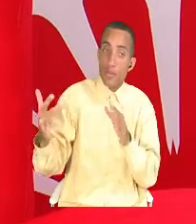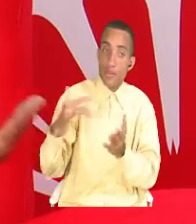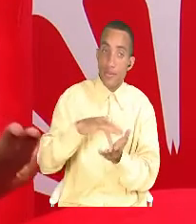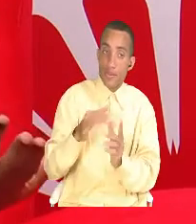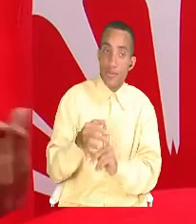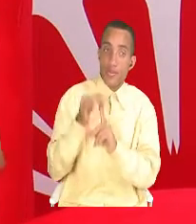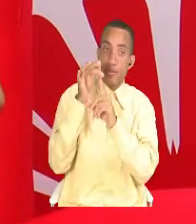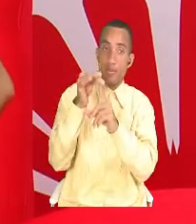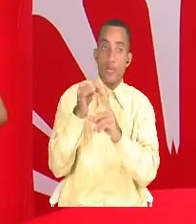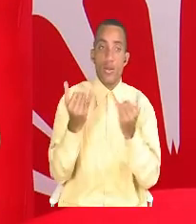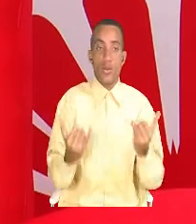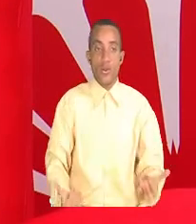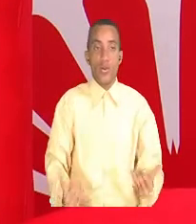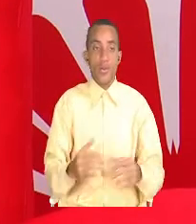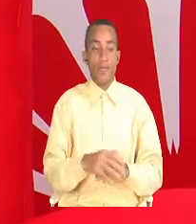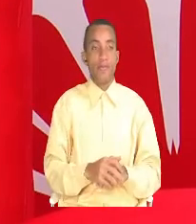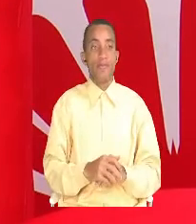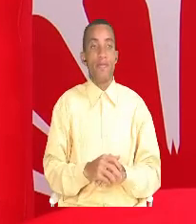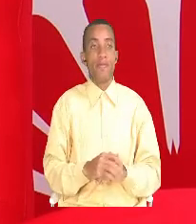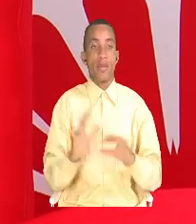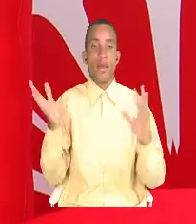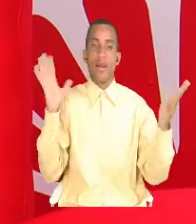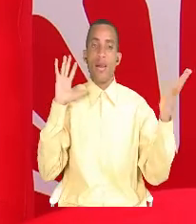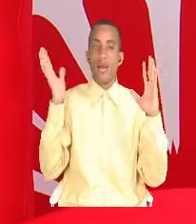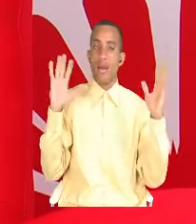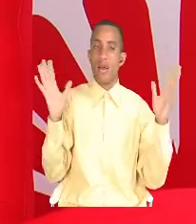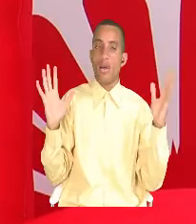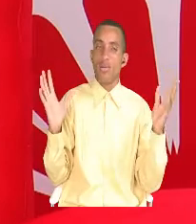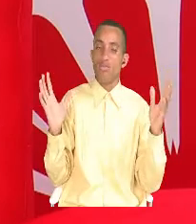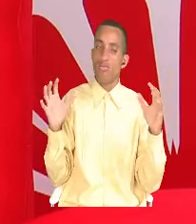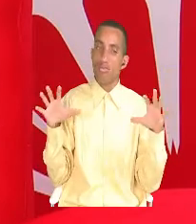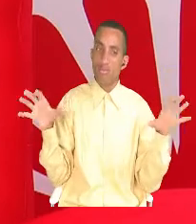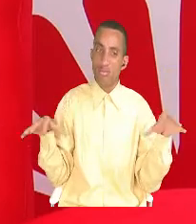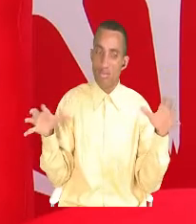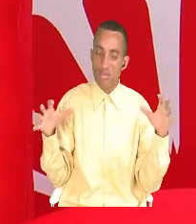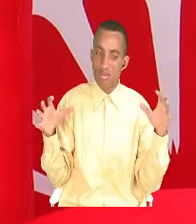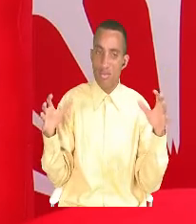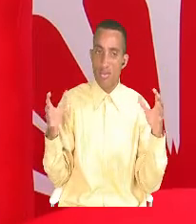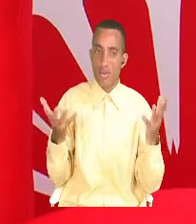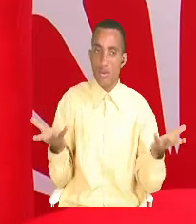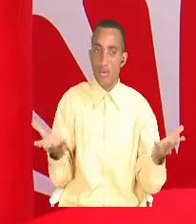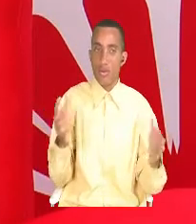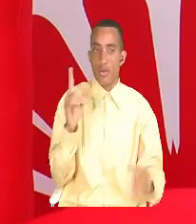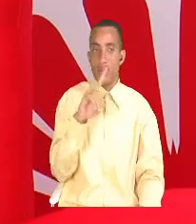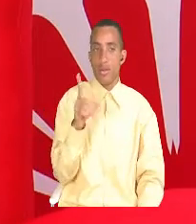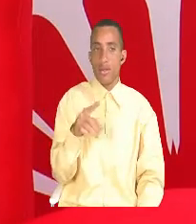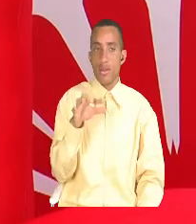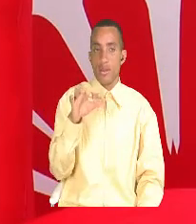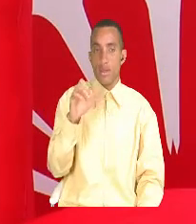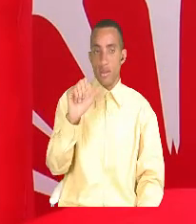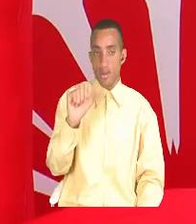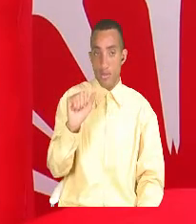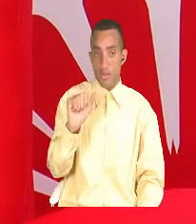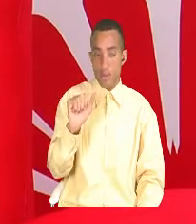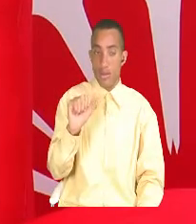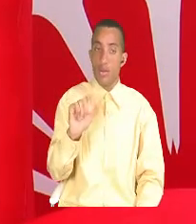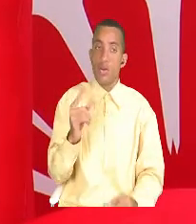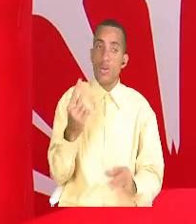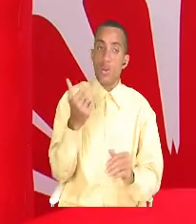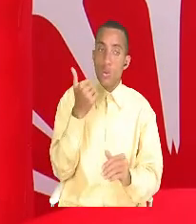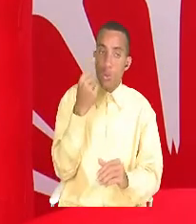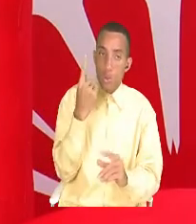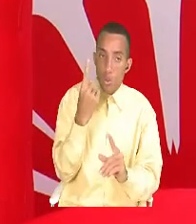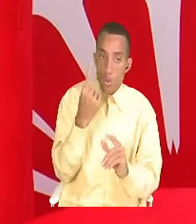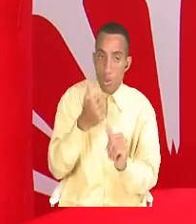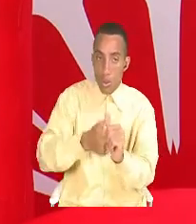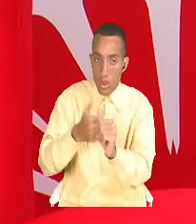hoy. Pero bueno, vamos a hablar de todos estos rituales que nos ofrecen en este spa pero vamos a explicarles uno por uno para que nuestros